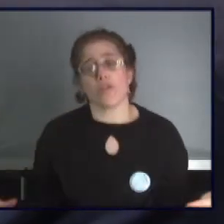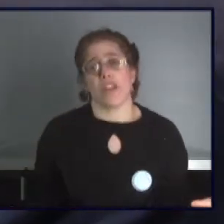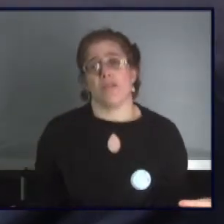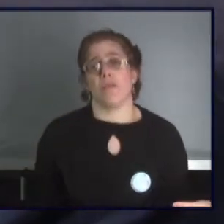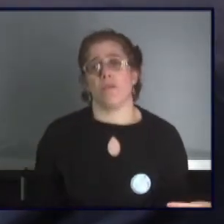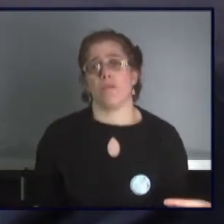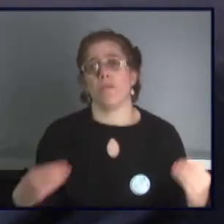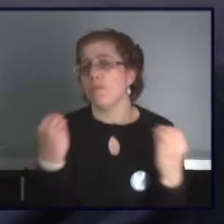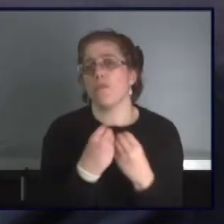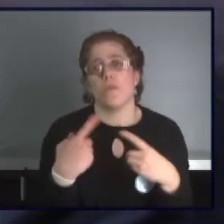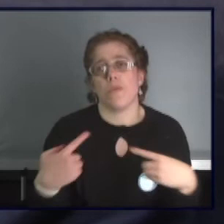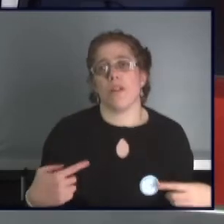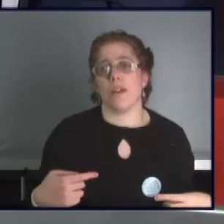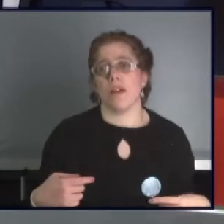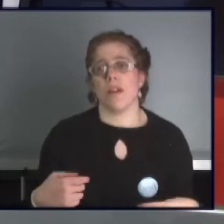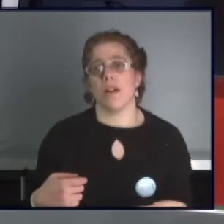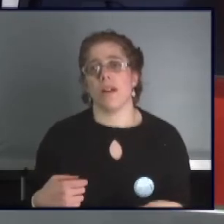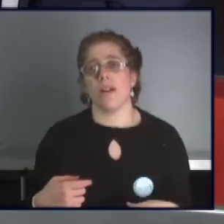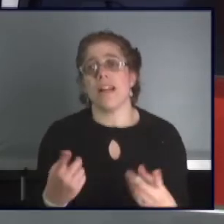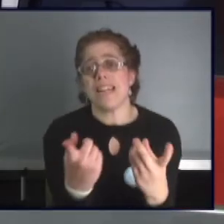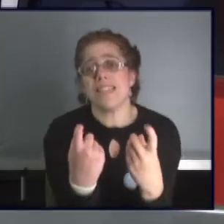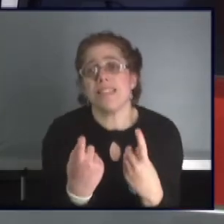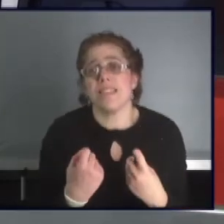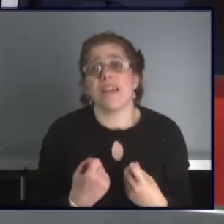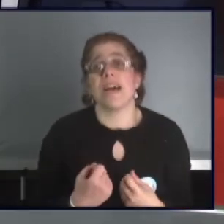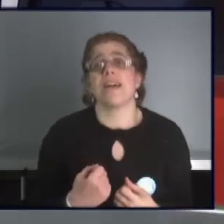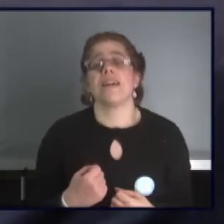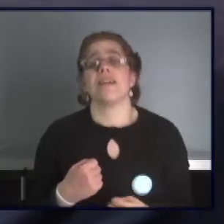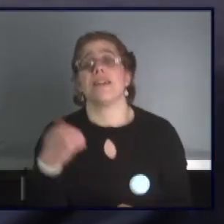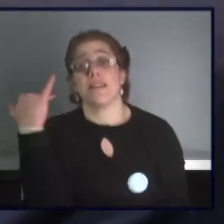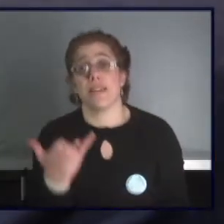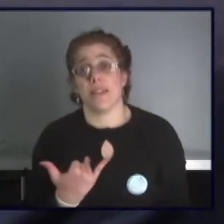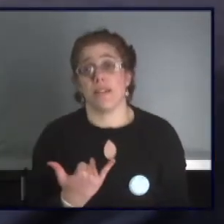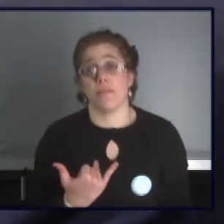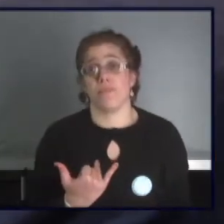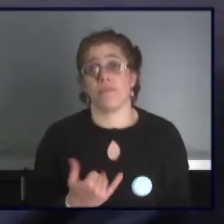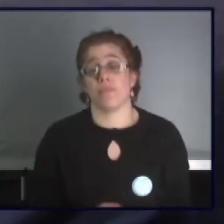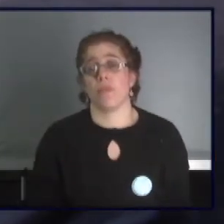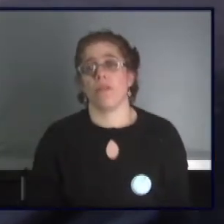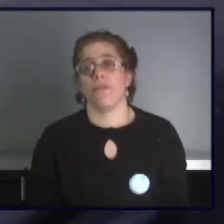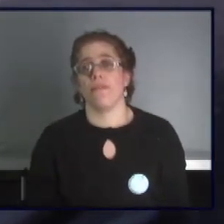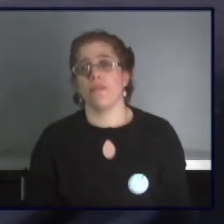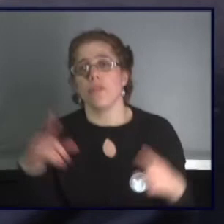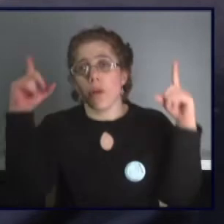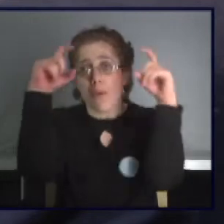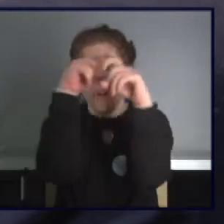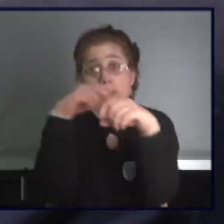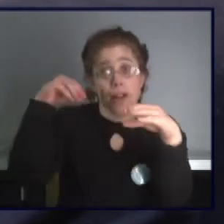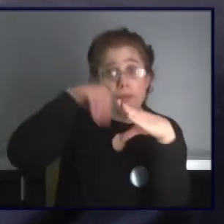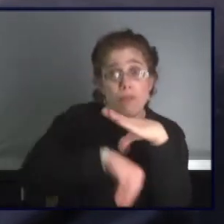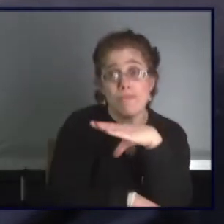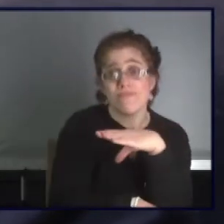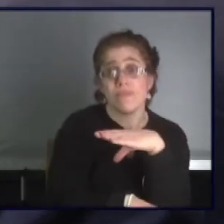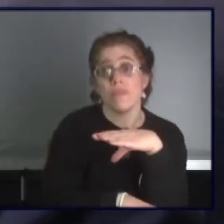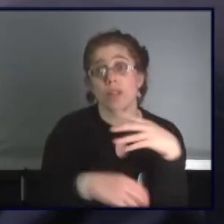la demanda que tiene y yo lo que quiero resolver los problemas de fondo y los problemas de fondo en el